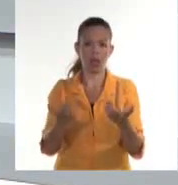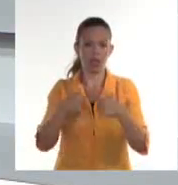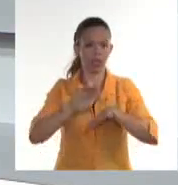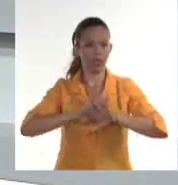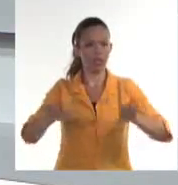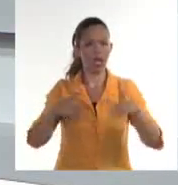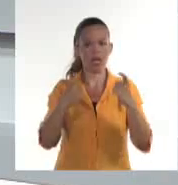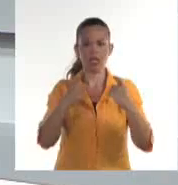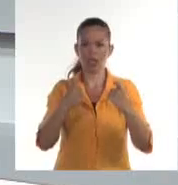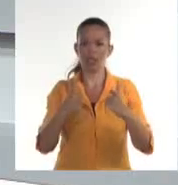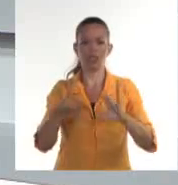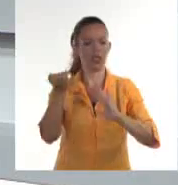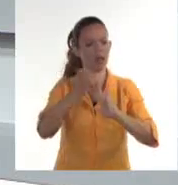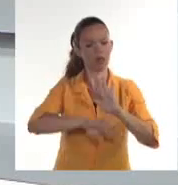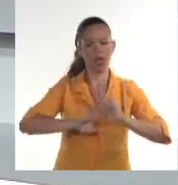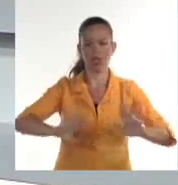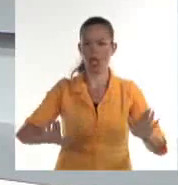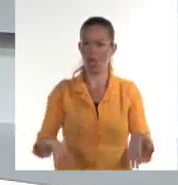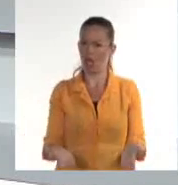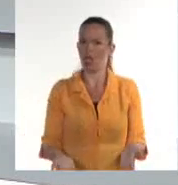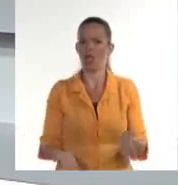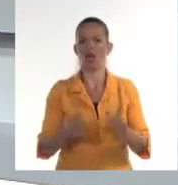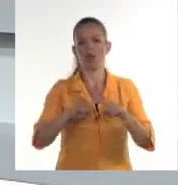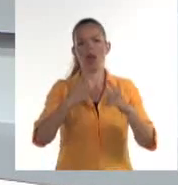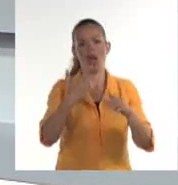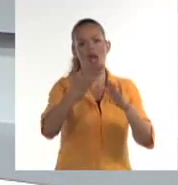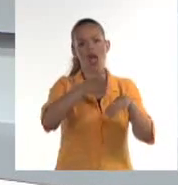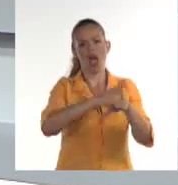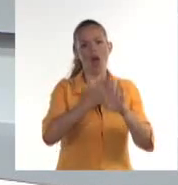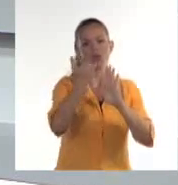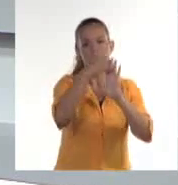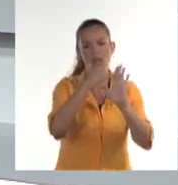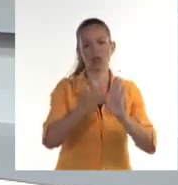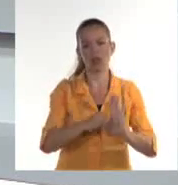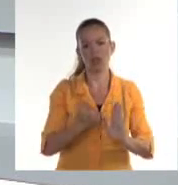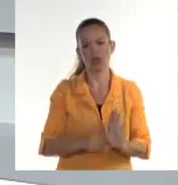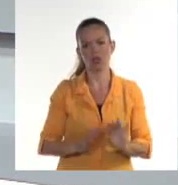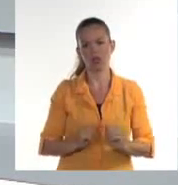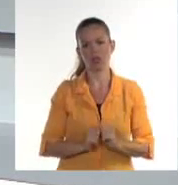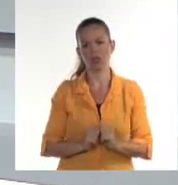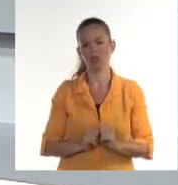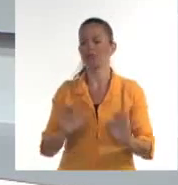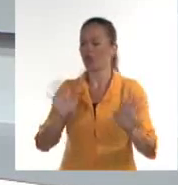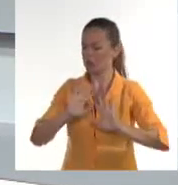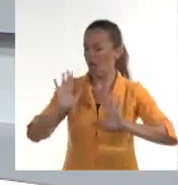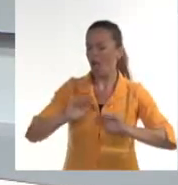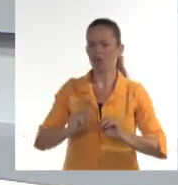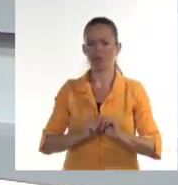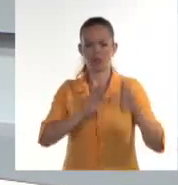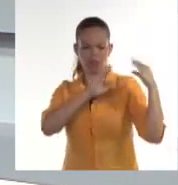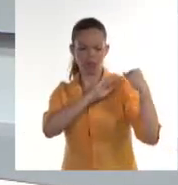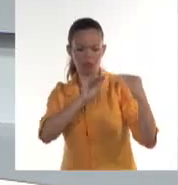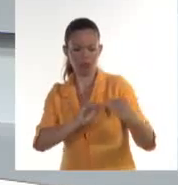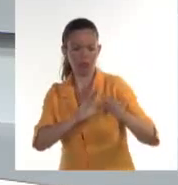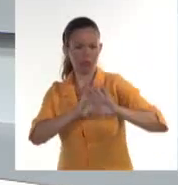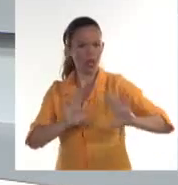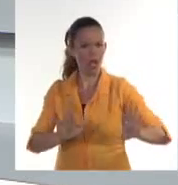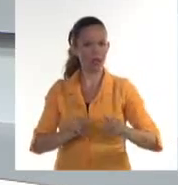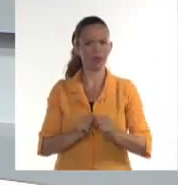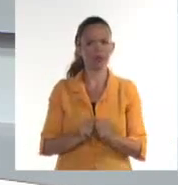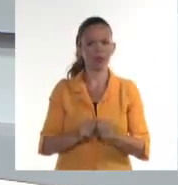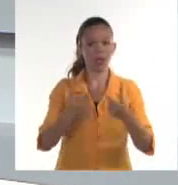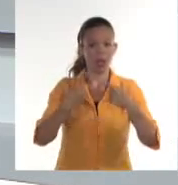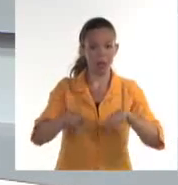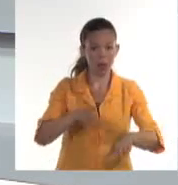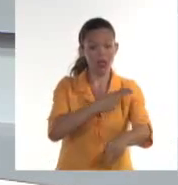hizo entre excusas y excusas. Pero quitar un personaje no es una solución mágica. La historia de inestabilidad política de Haití lo